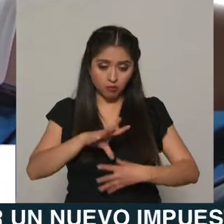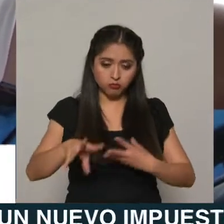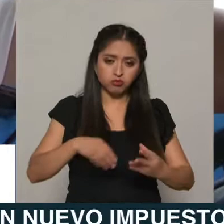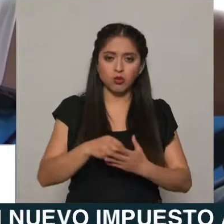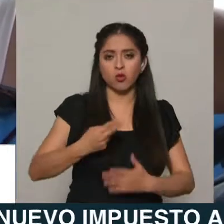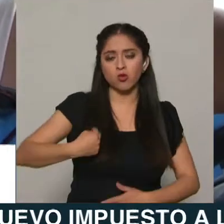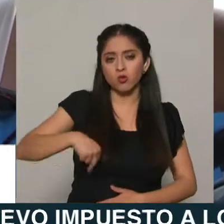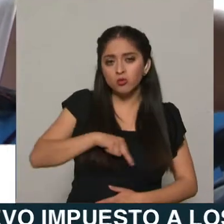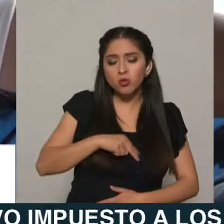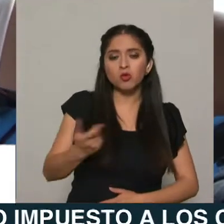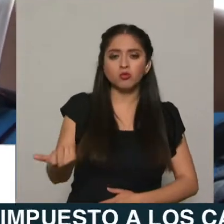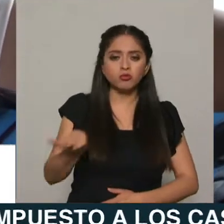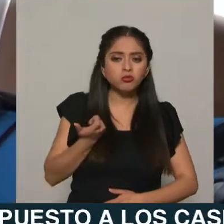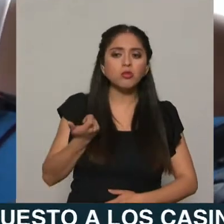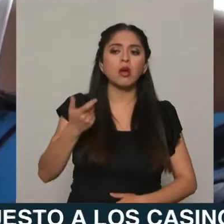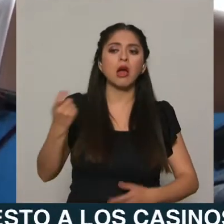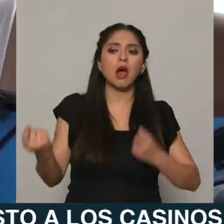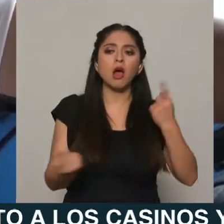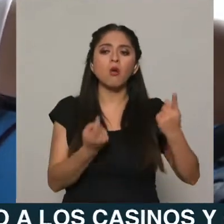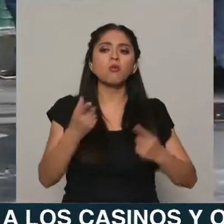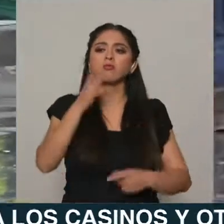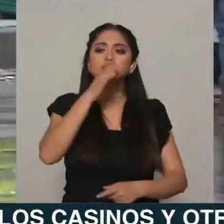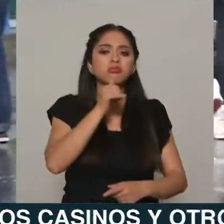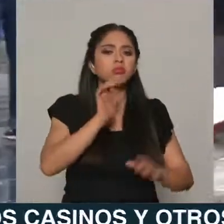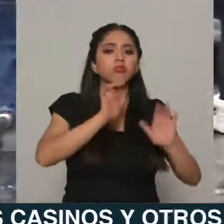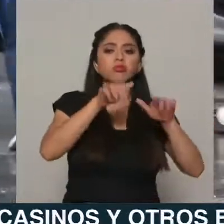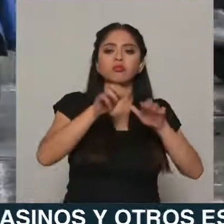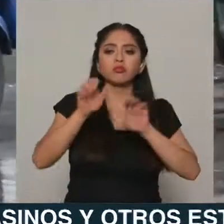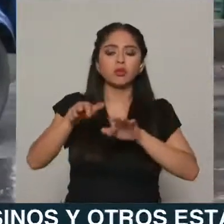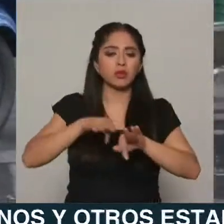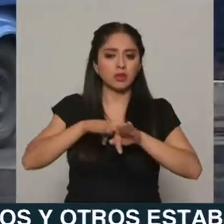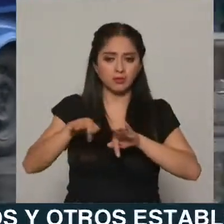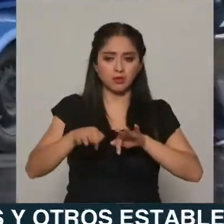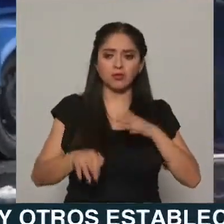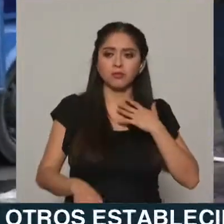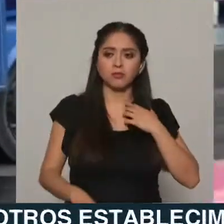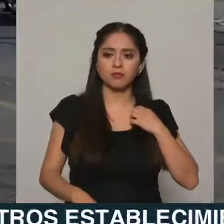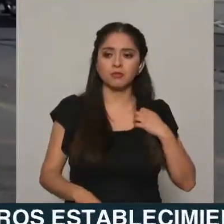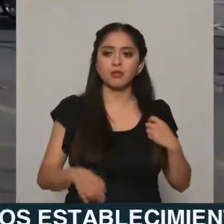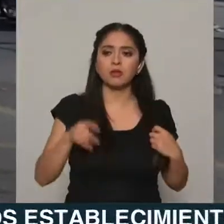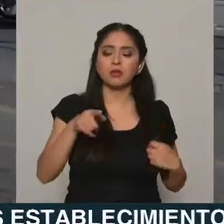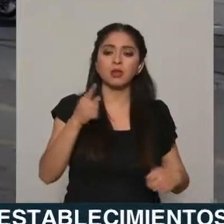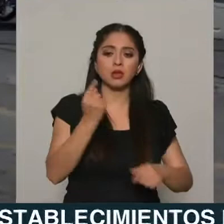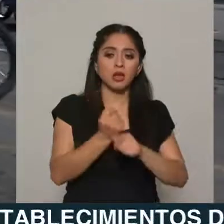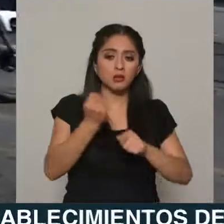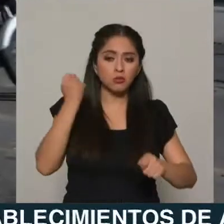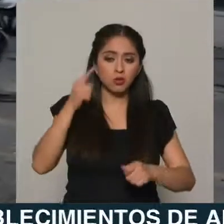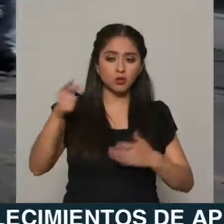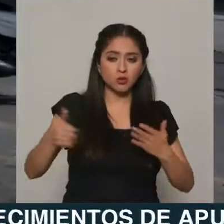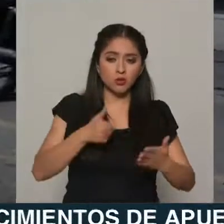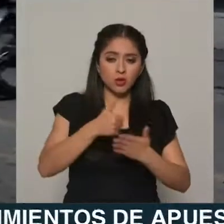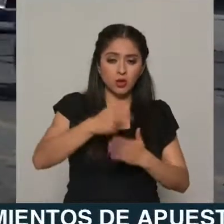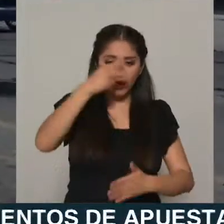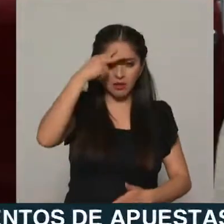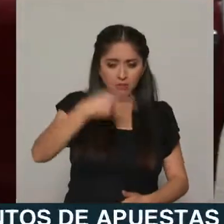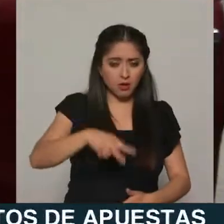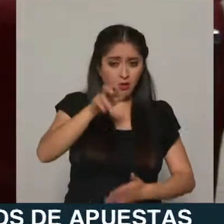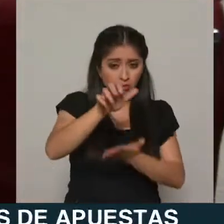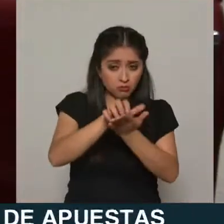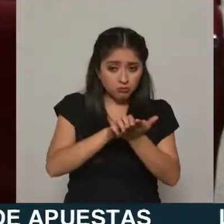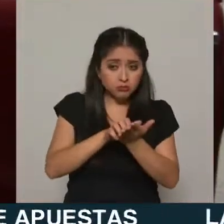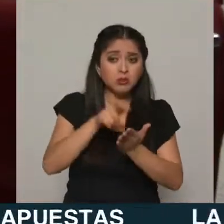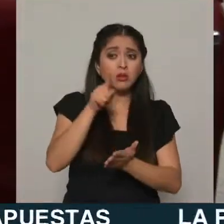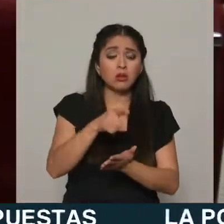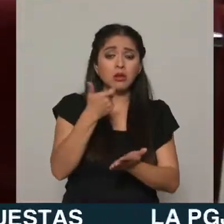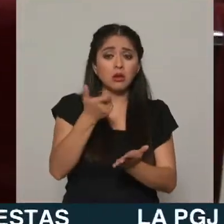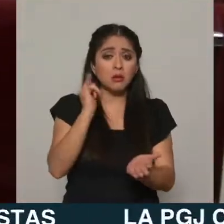por una u otra razón no nos podemos emplear. El transporte irregular en la Ciudad de México, aunque es económico, no está censado ni